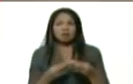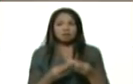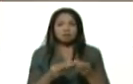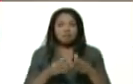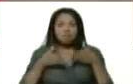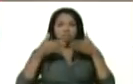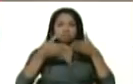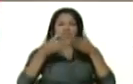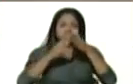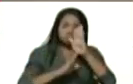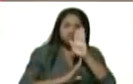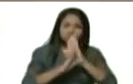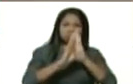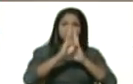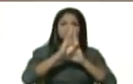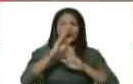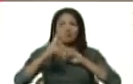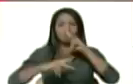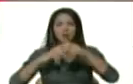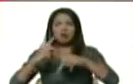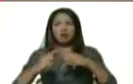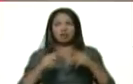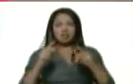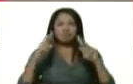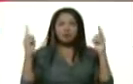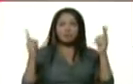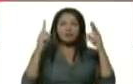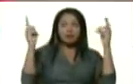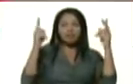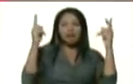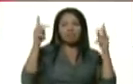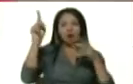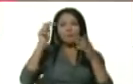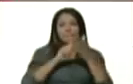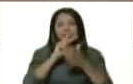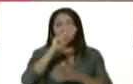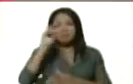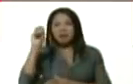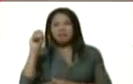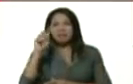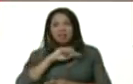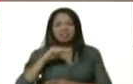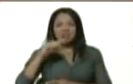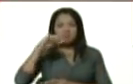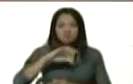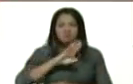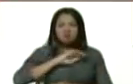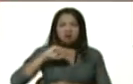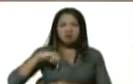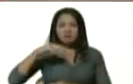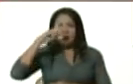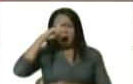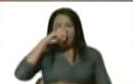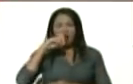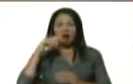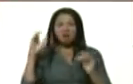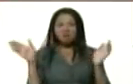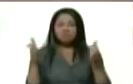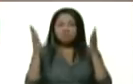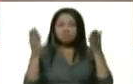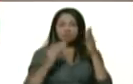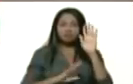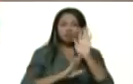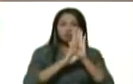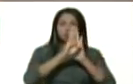del crecimiento, el progreso y la prosperidad 2020. Este tiene que ser nuestro año del crecimiento,